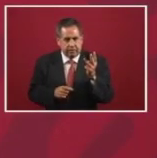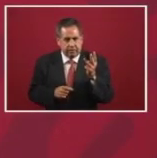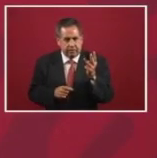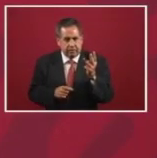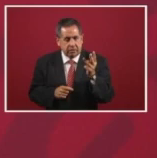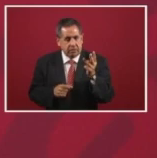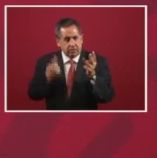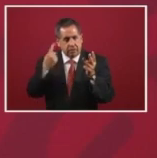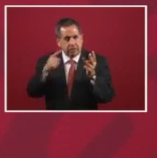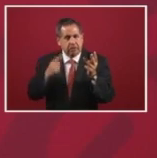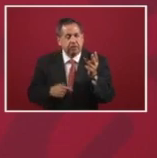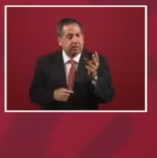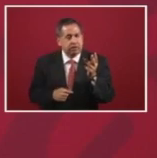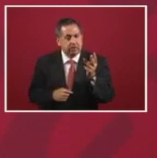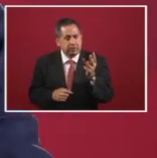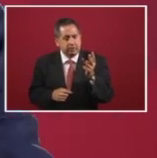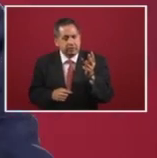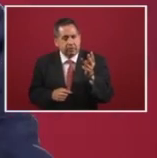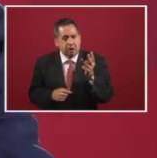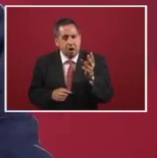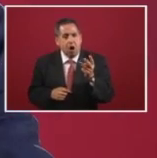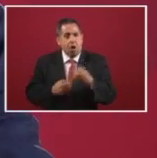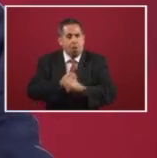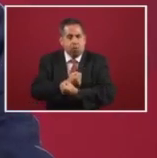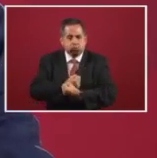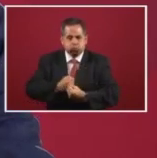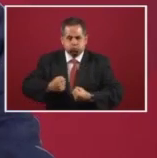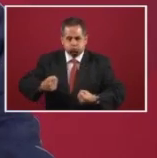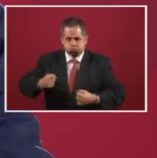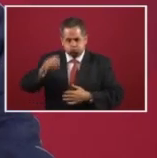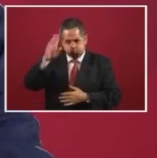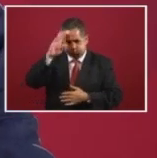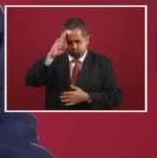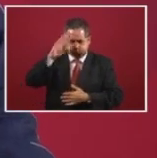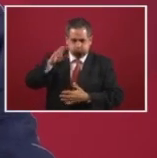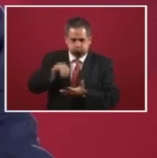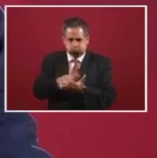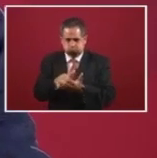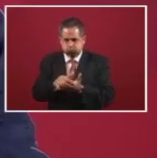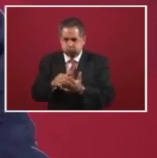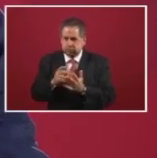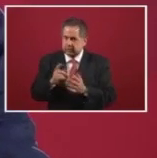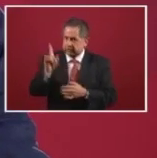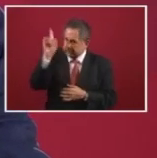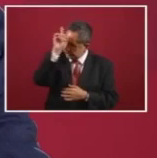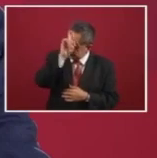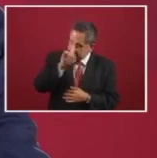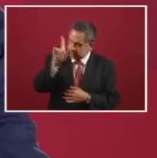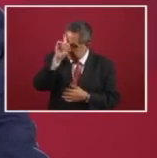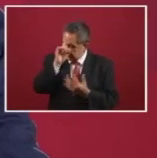en contra de la obesidad, que es importantísimo.